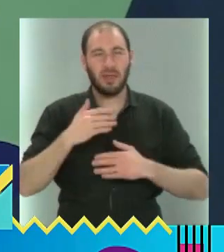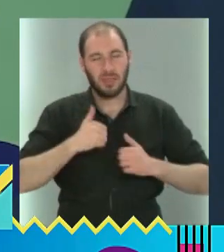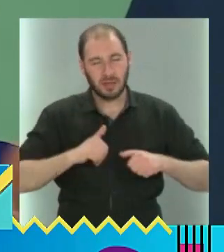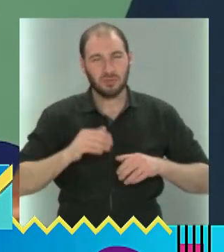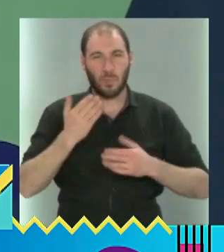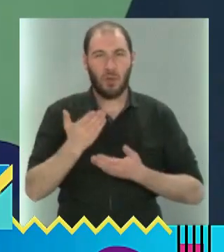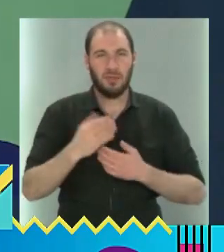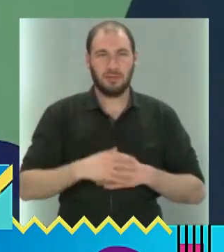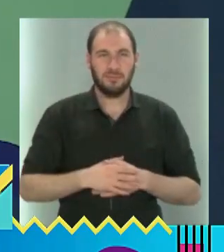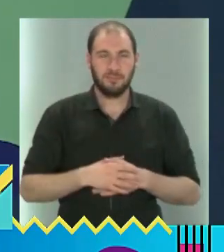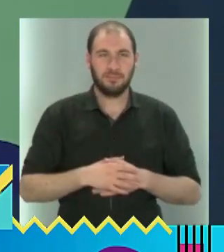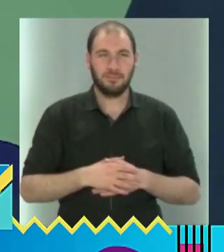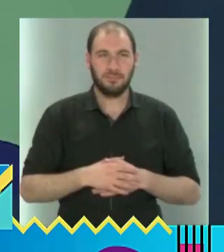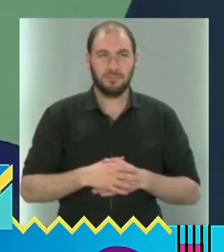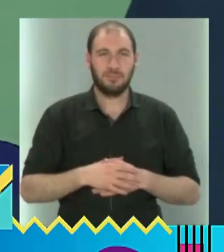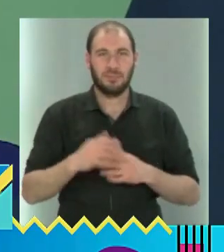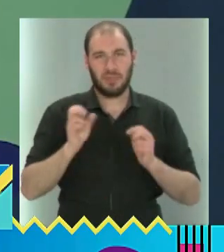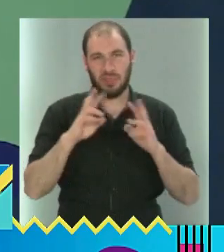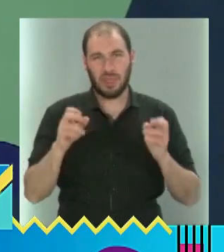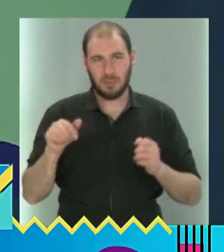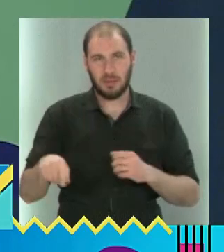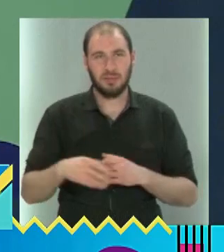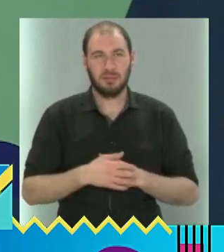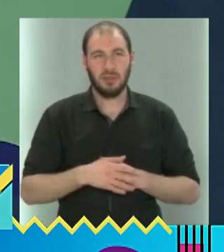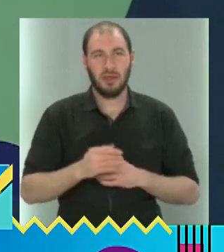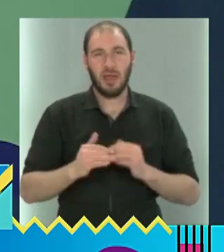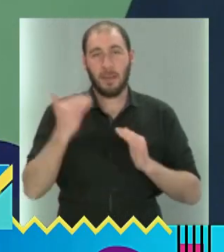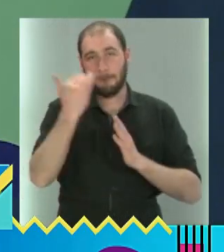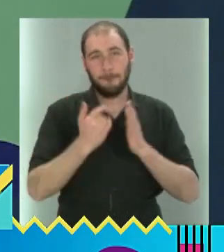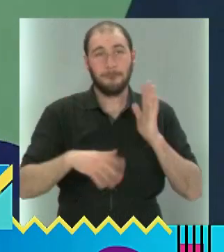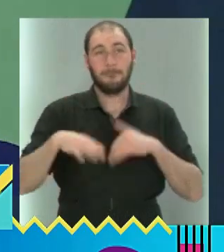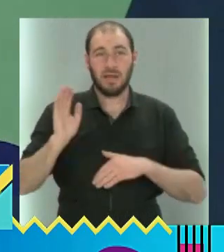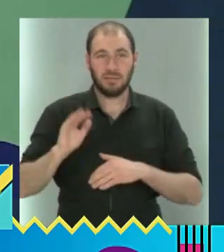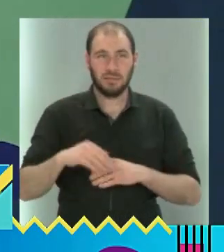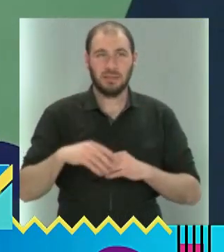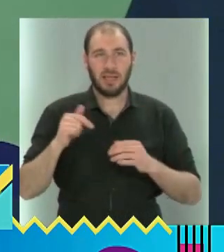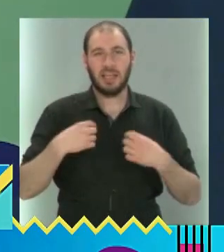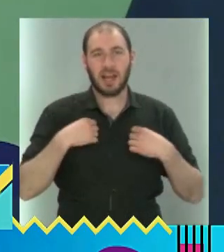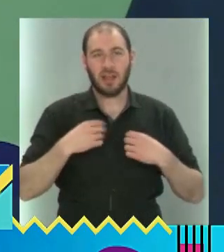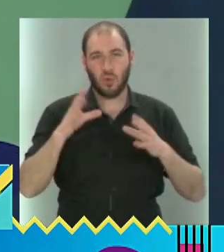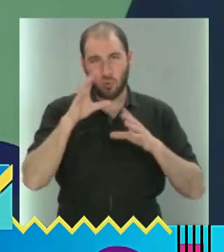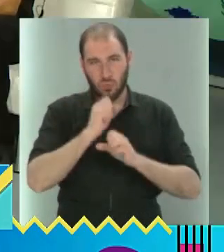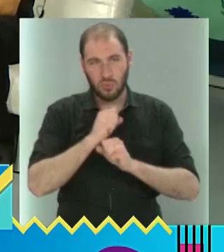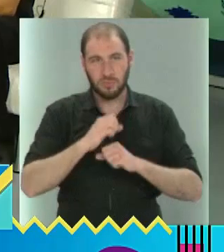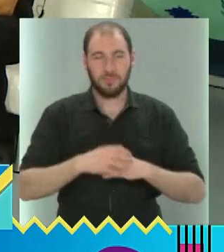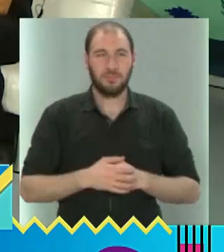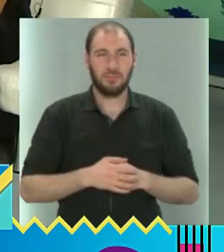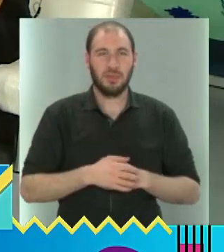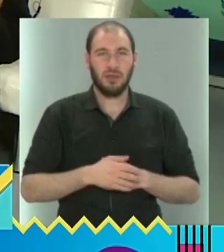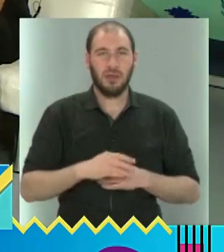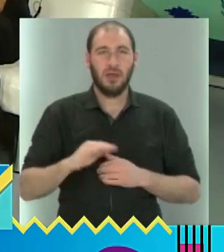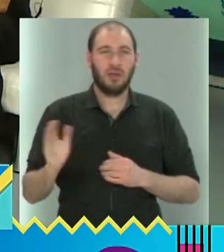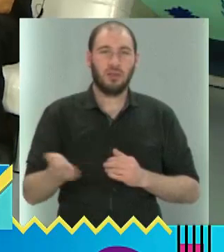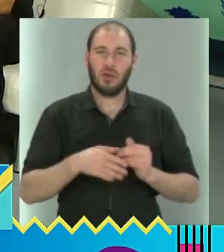descansar, pueden... Entonces tiene que ver con eso. Los de mayor jerarquía van teniendo un traje más oscuro. Bien, bien. Todos